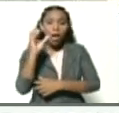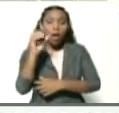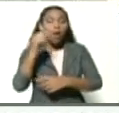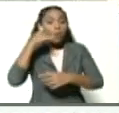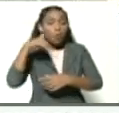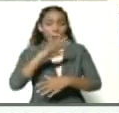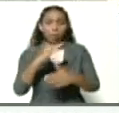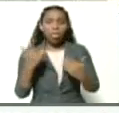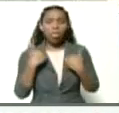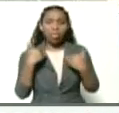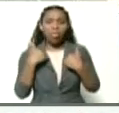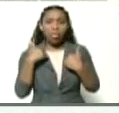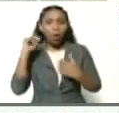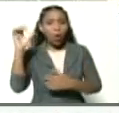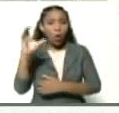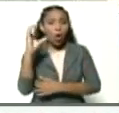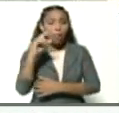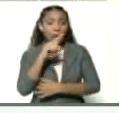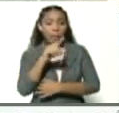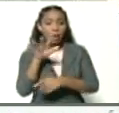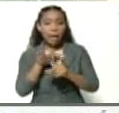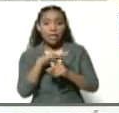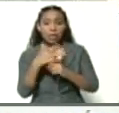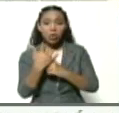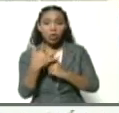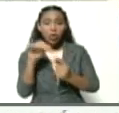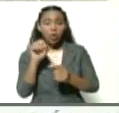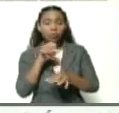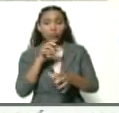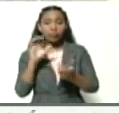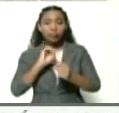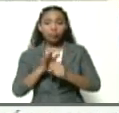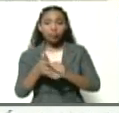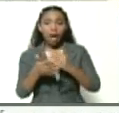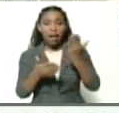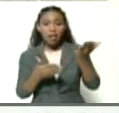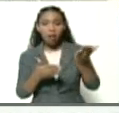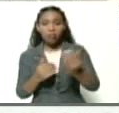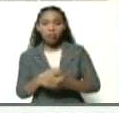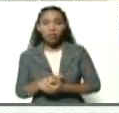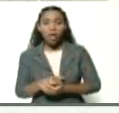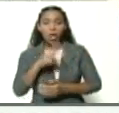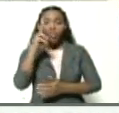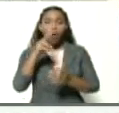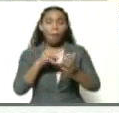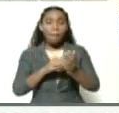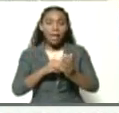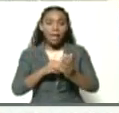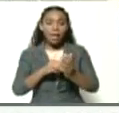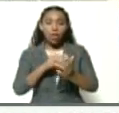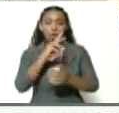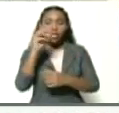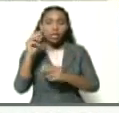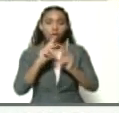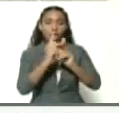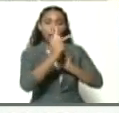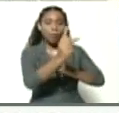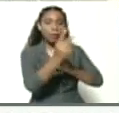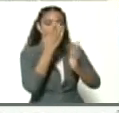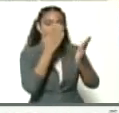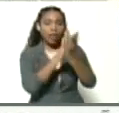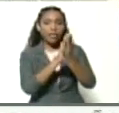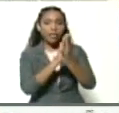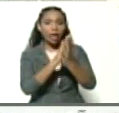de Colombia. Y miren la situación del coronavirus. Tenemos 2.200 kilómetros de frontera con